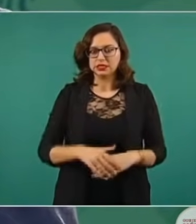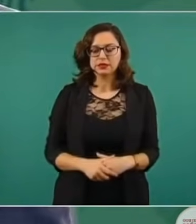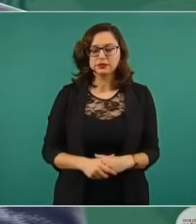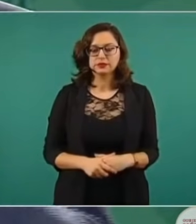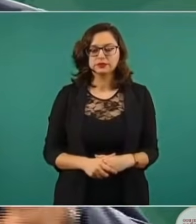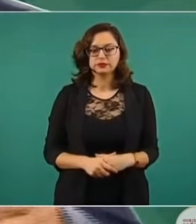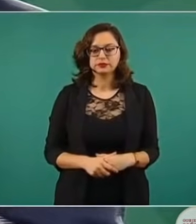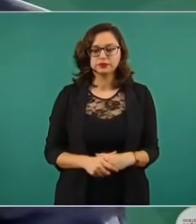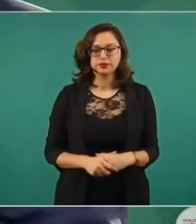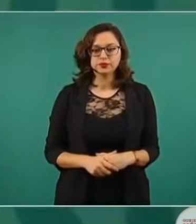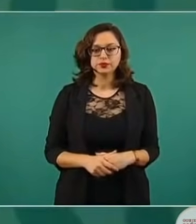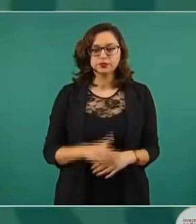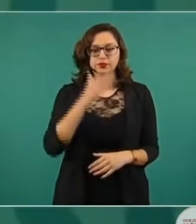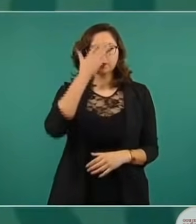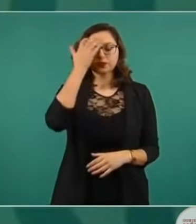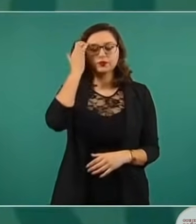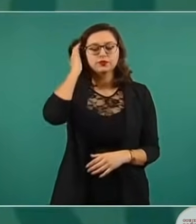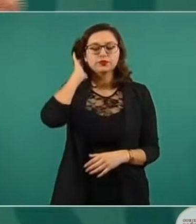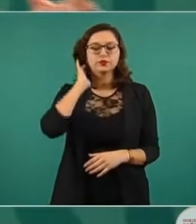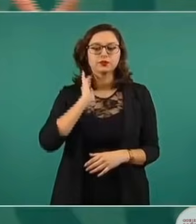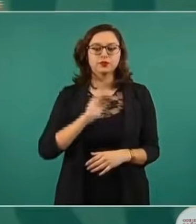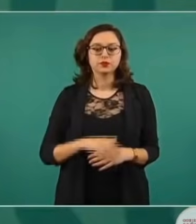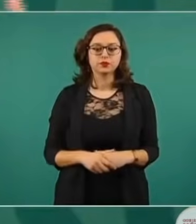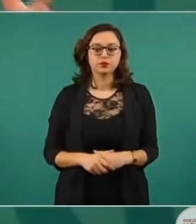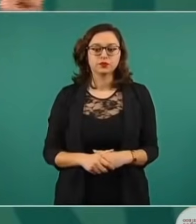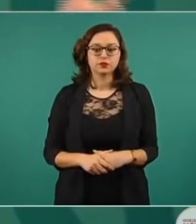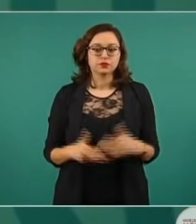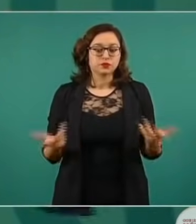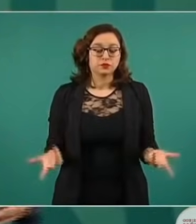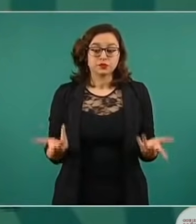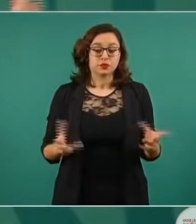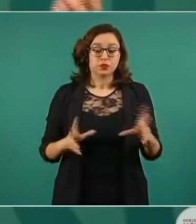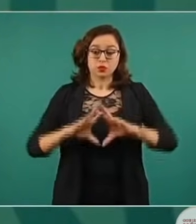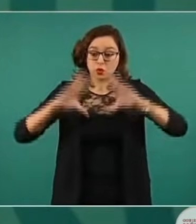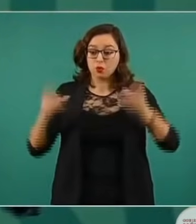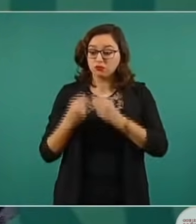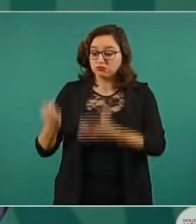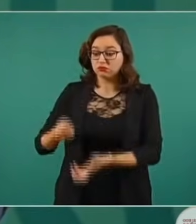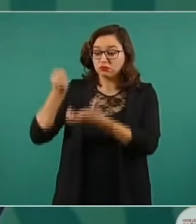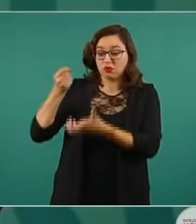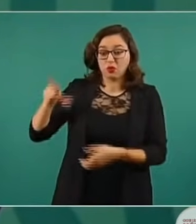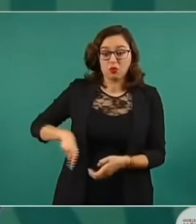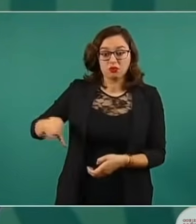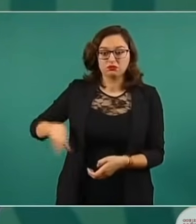No se puede hacer todo con inversión pública, no alcanza.